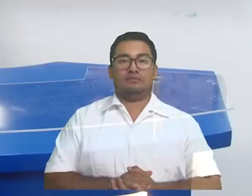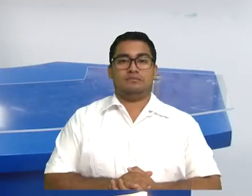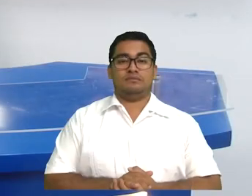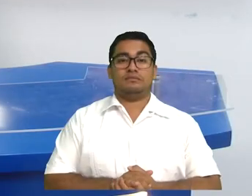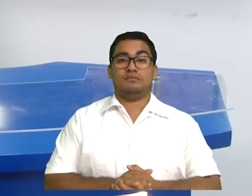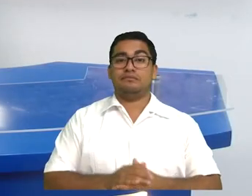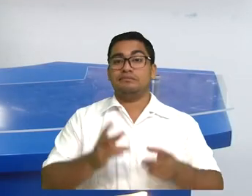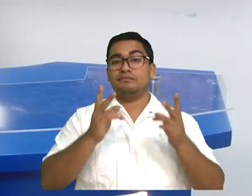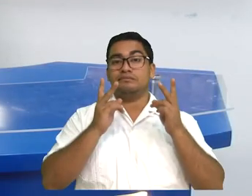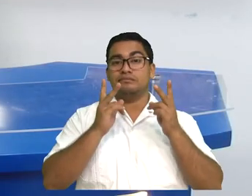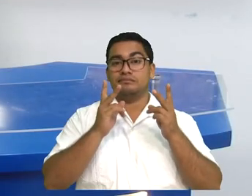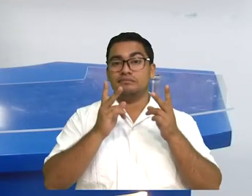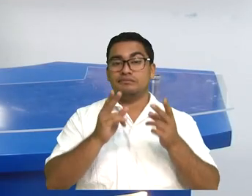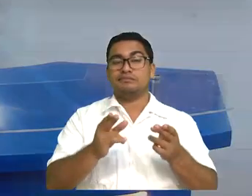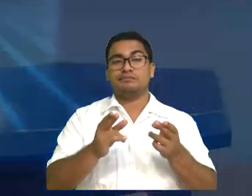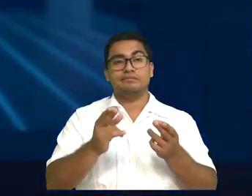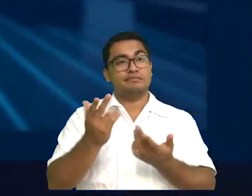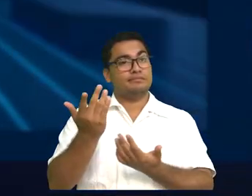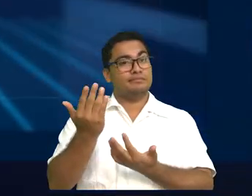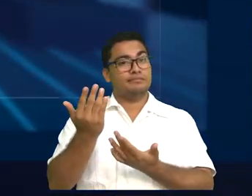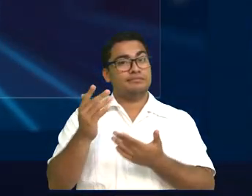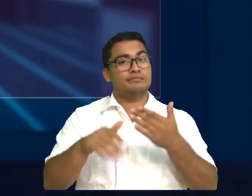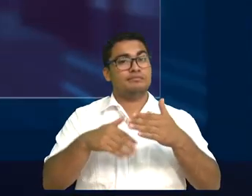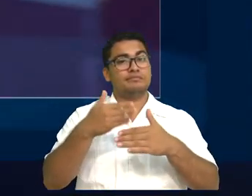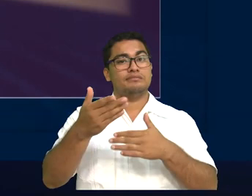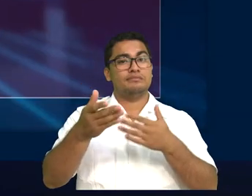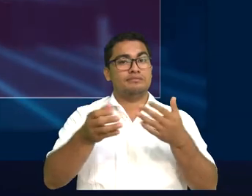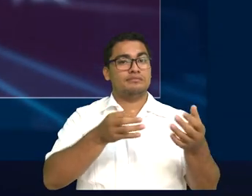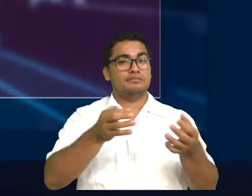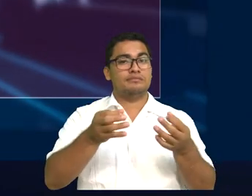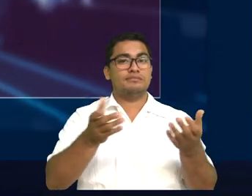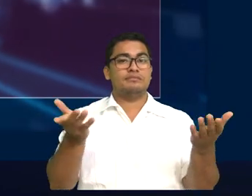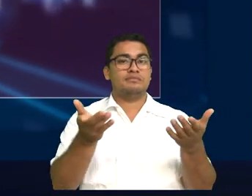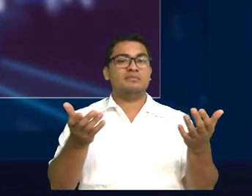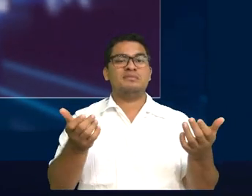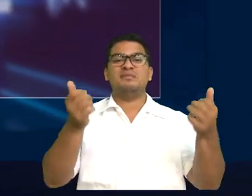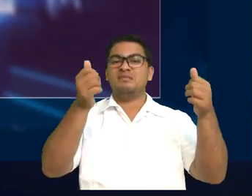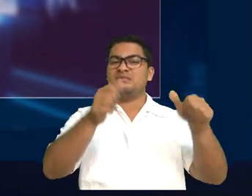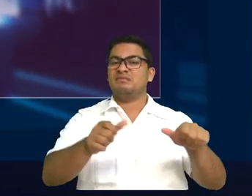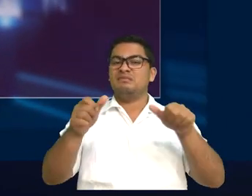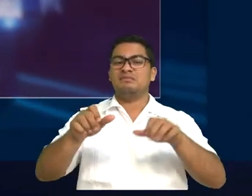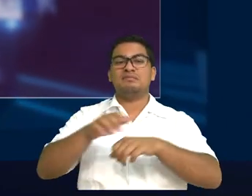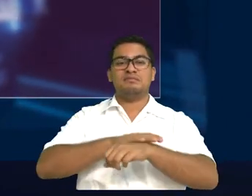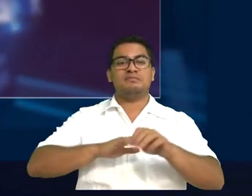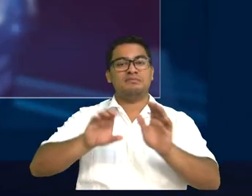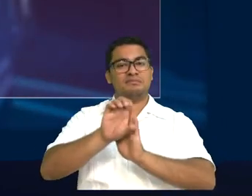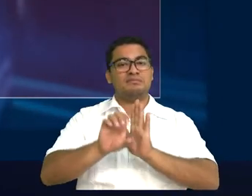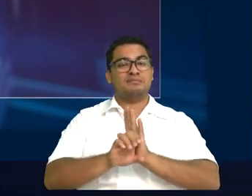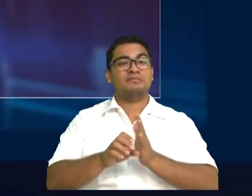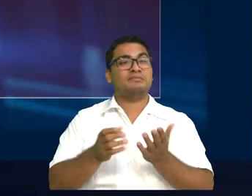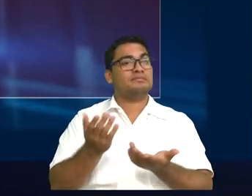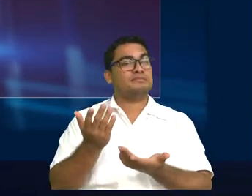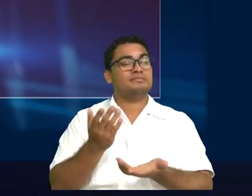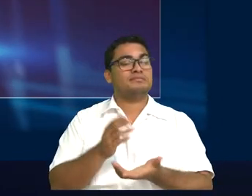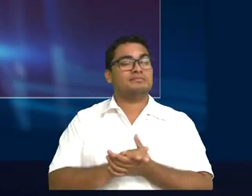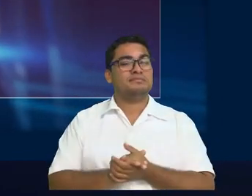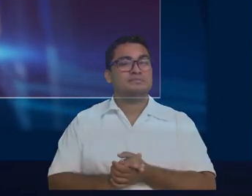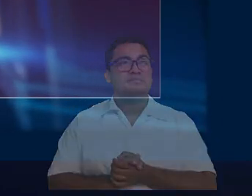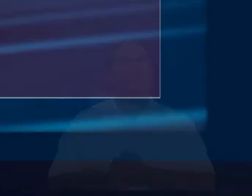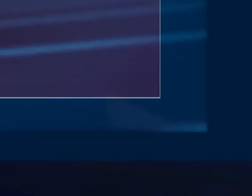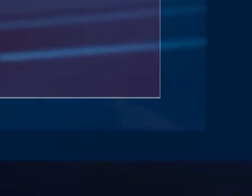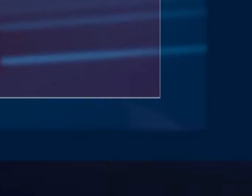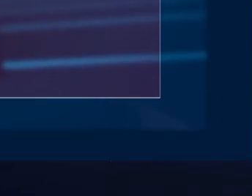Nos vamos a un último corte informativo. Regresamos con detalles de la aprobación de personerías jurídicas.